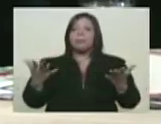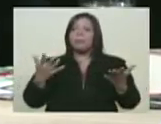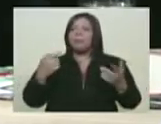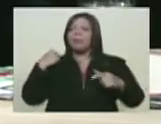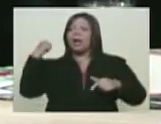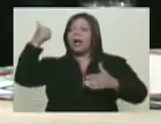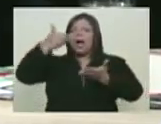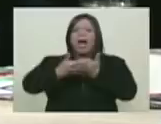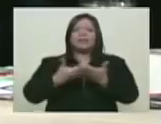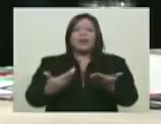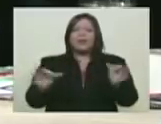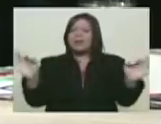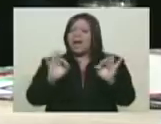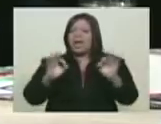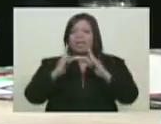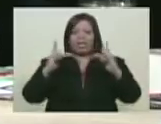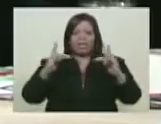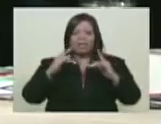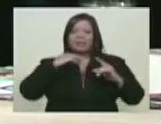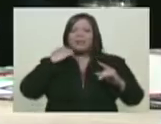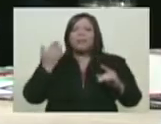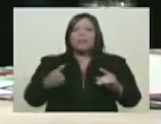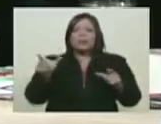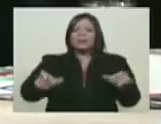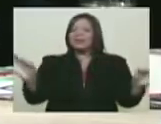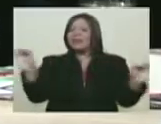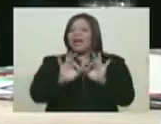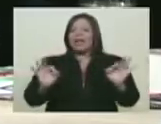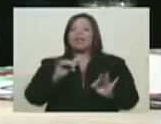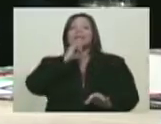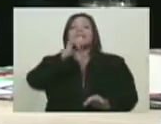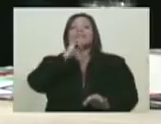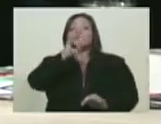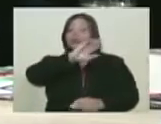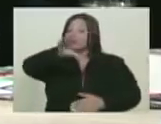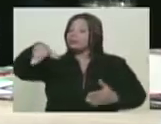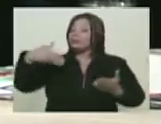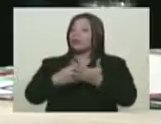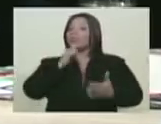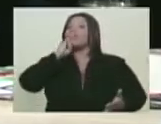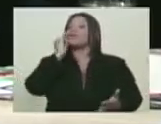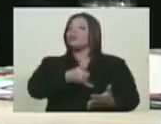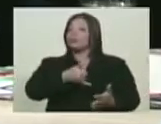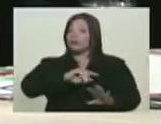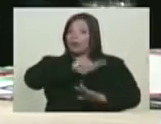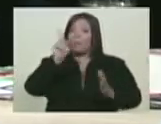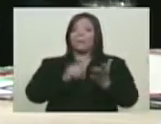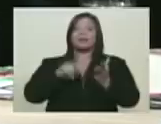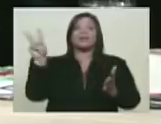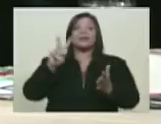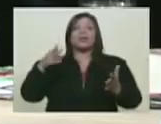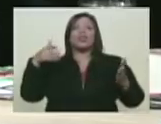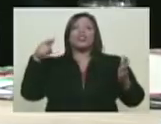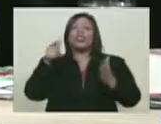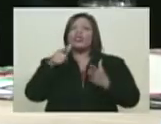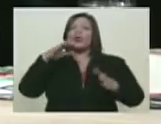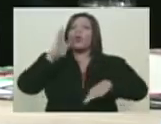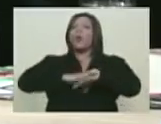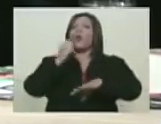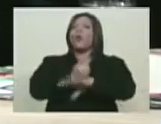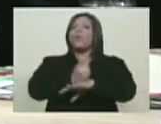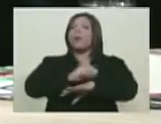fecha no han aparecido. Y entonces hay una denuncia general del país diciendo el Estado es el